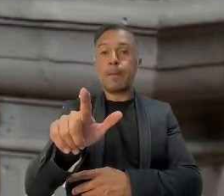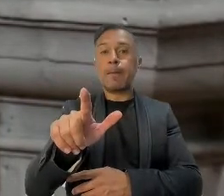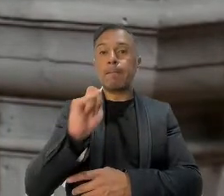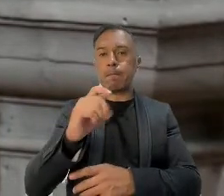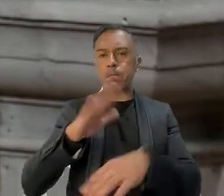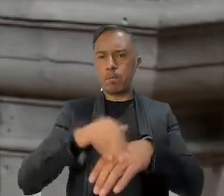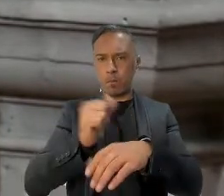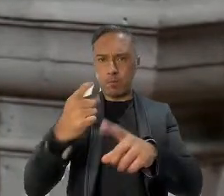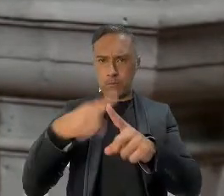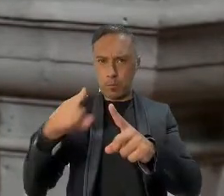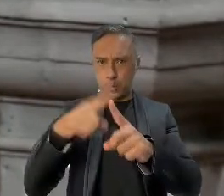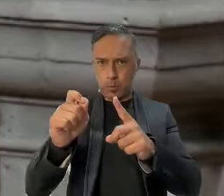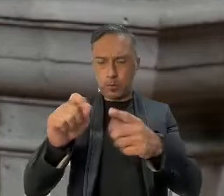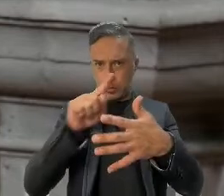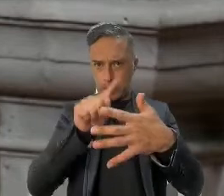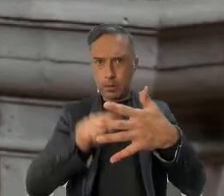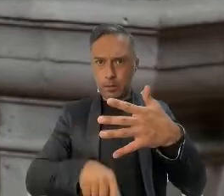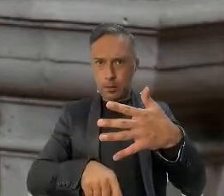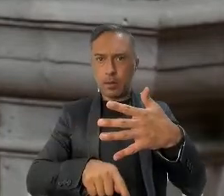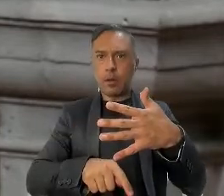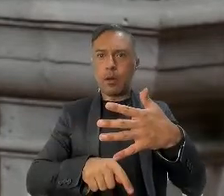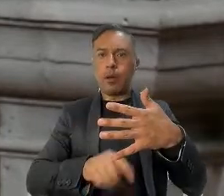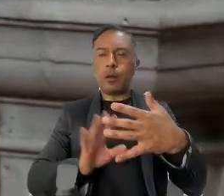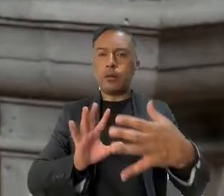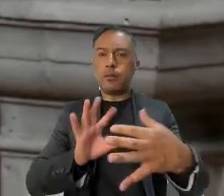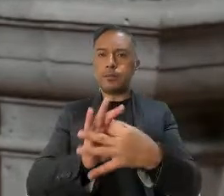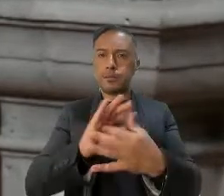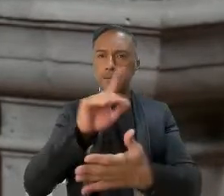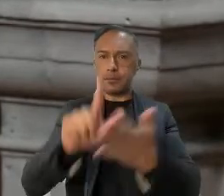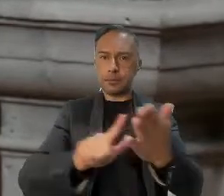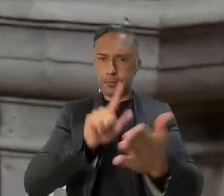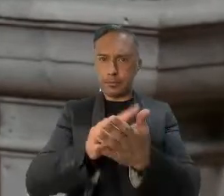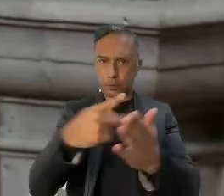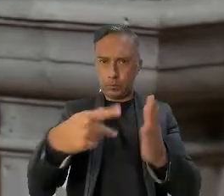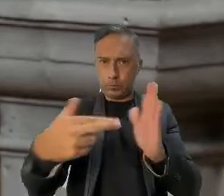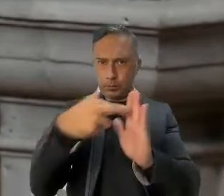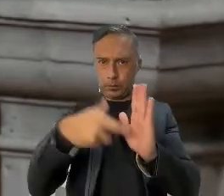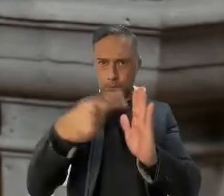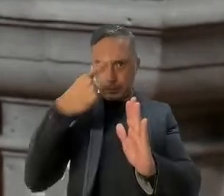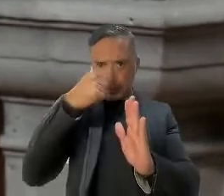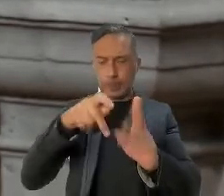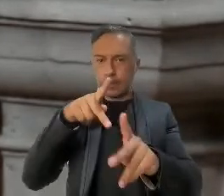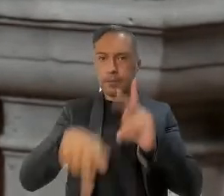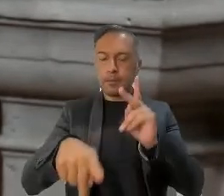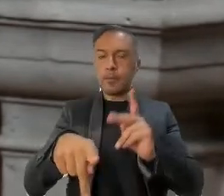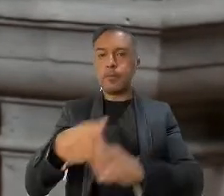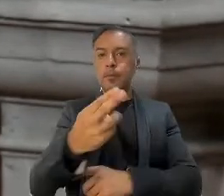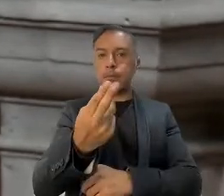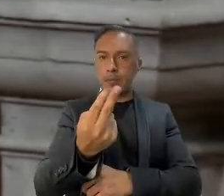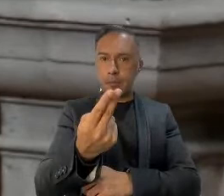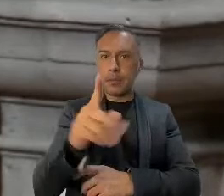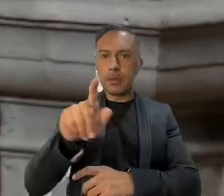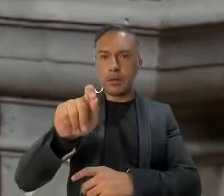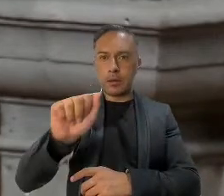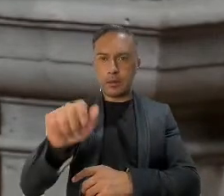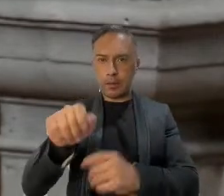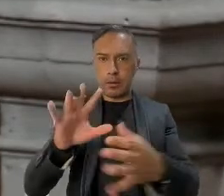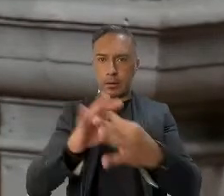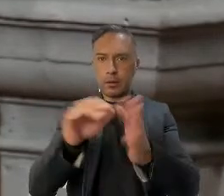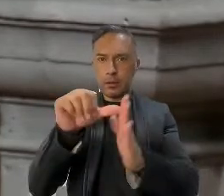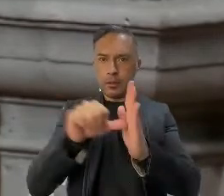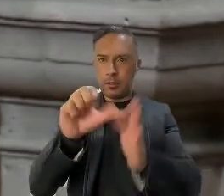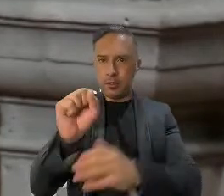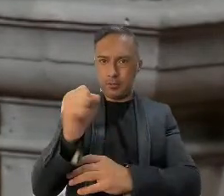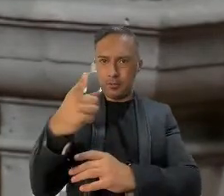demás aplicables de la Ley Reglamentaria de las Fracciones 25ª y 26ª del artículo 61 de la